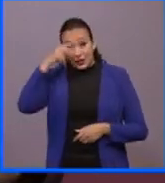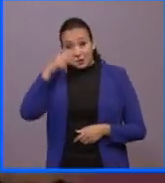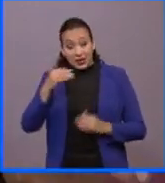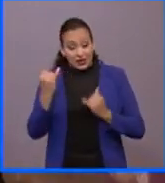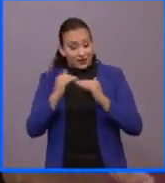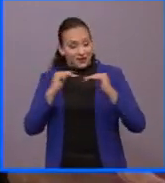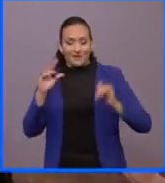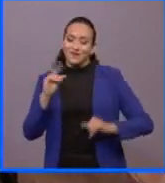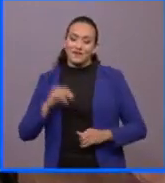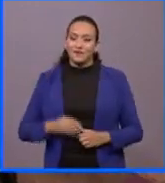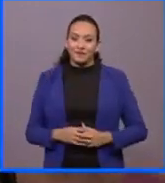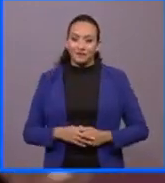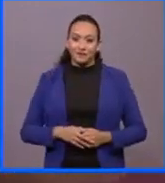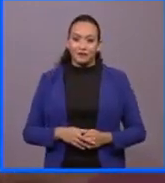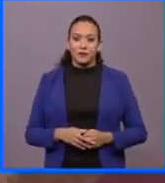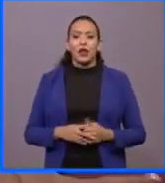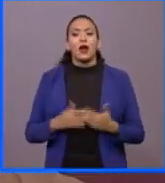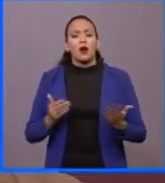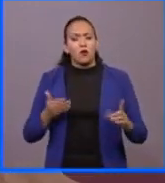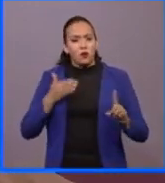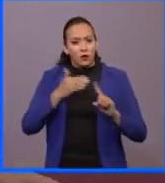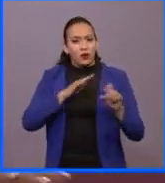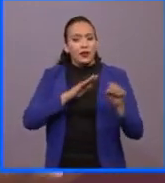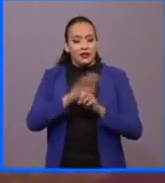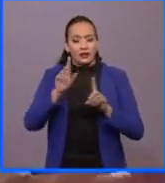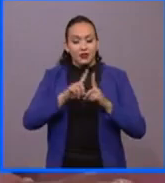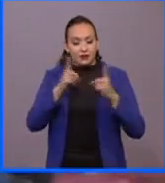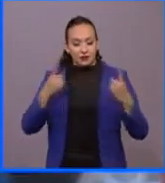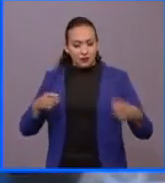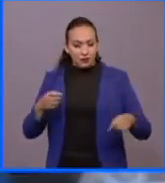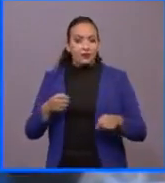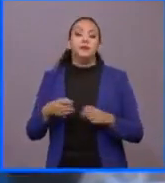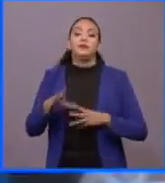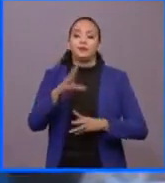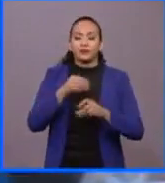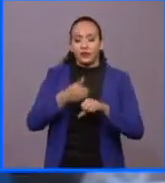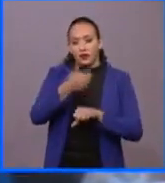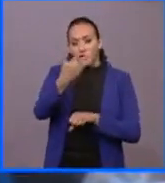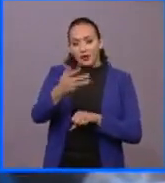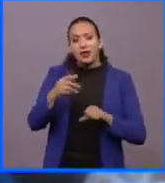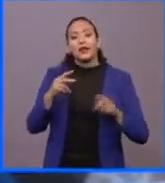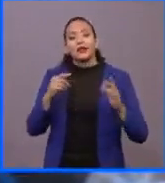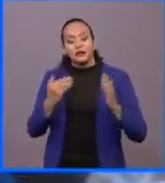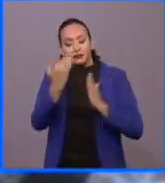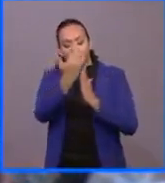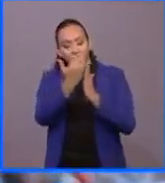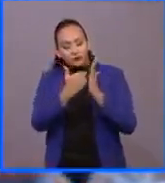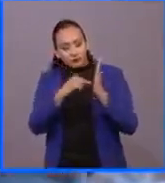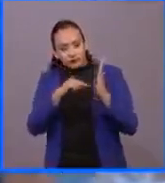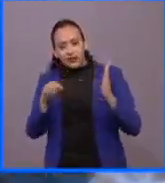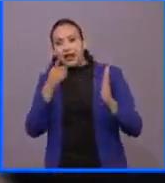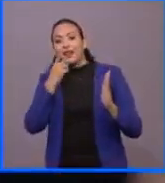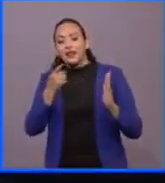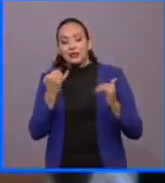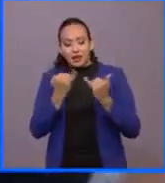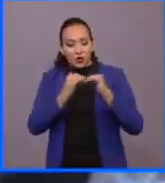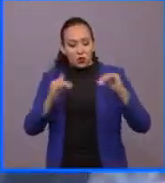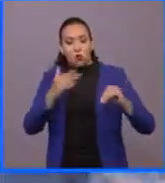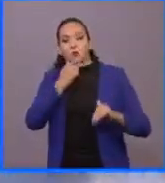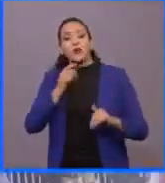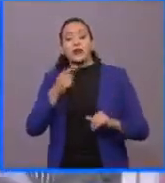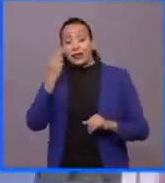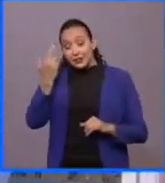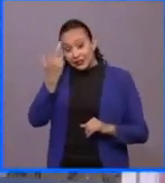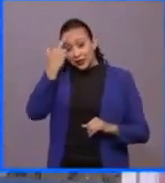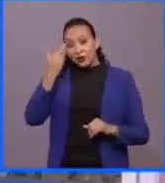en México. Sobre el Objetivo de Desarrollo Sostenible 5, que se enfoca en la igualdad de género, resaltó la eliminación en